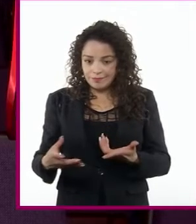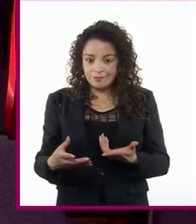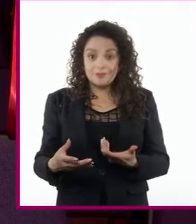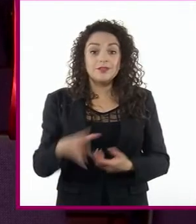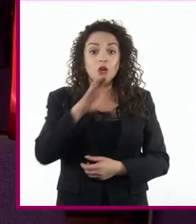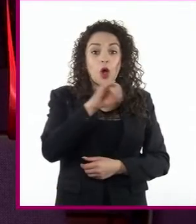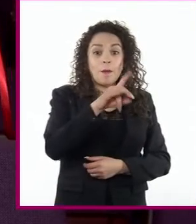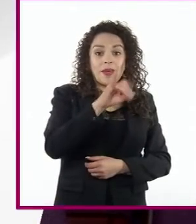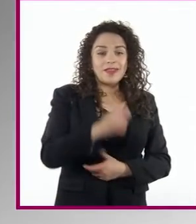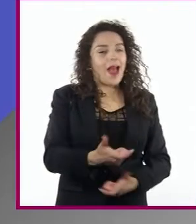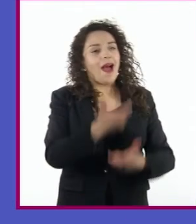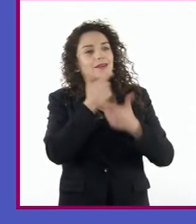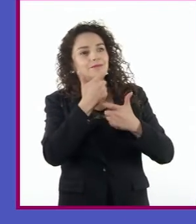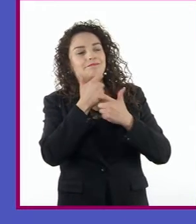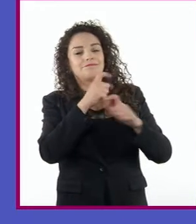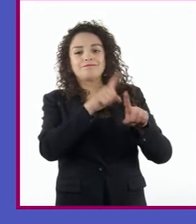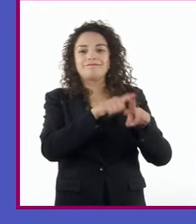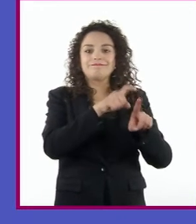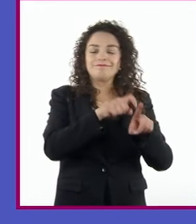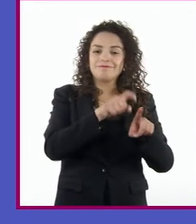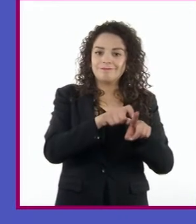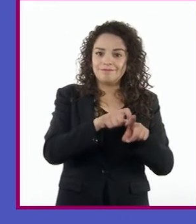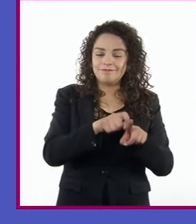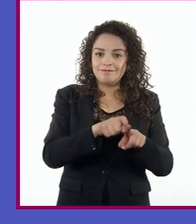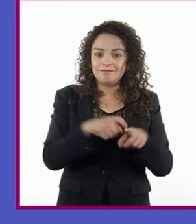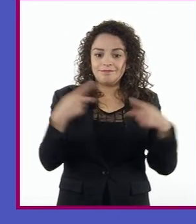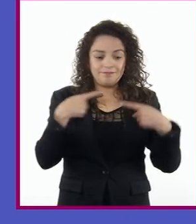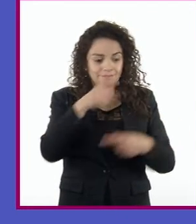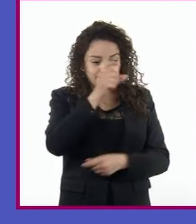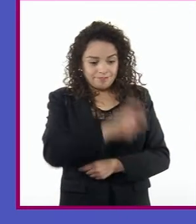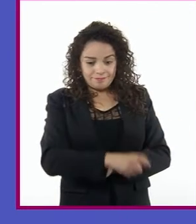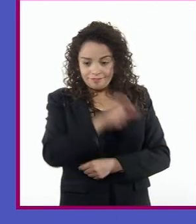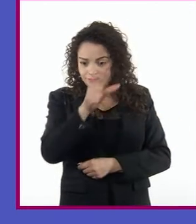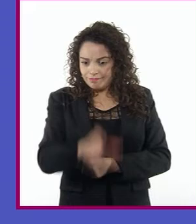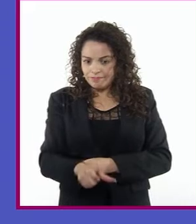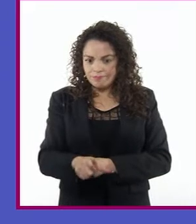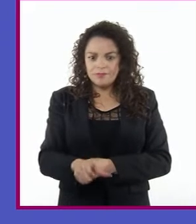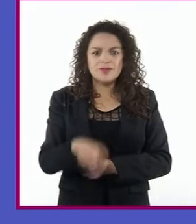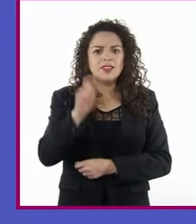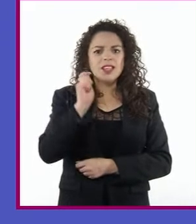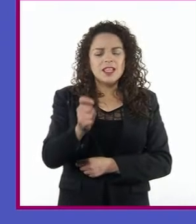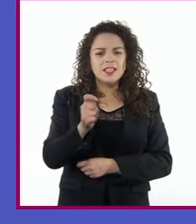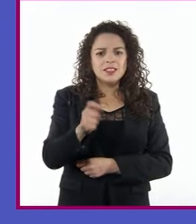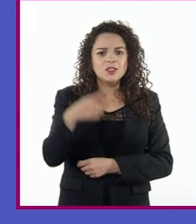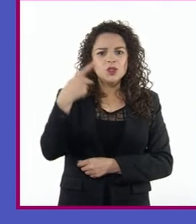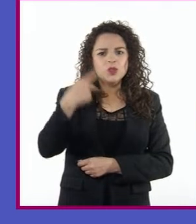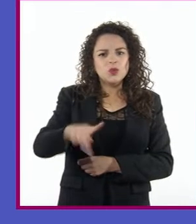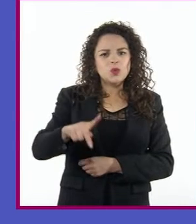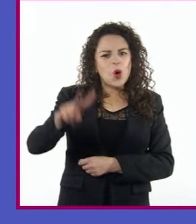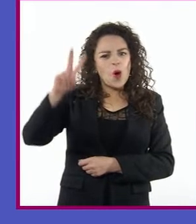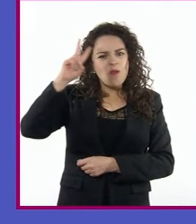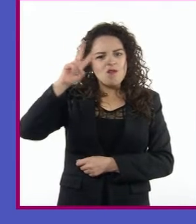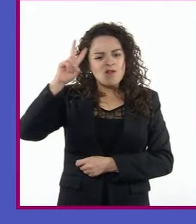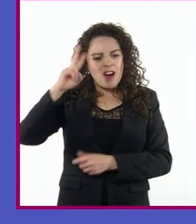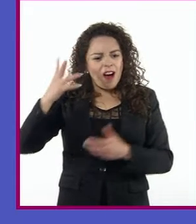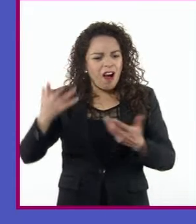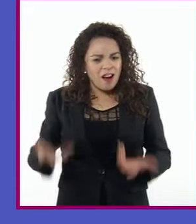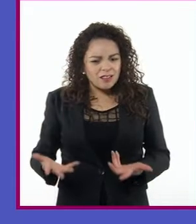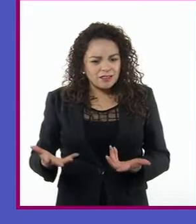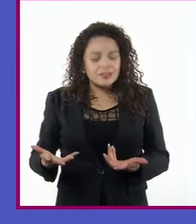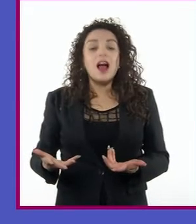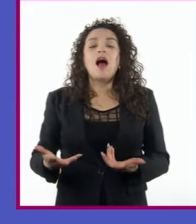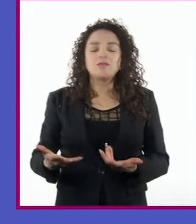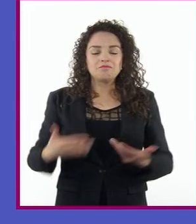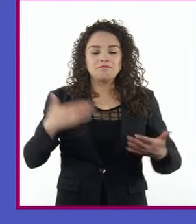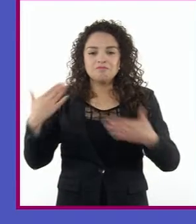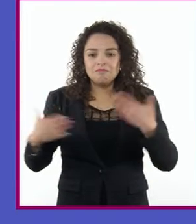risa. En la comedia los personajes son seres que encarnan algún vicio. Se presentan mediante situaciones